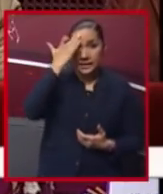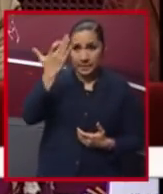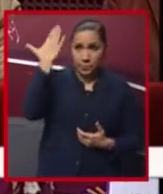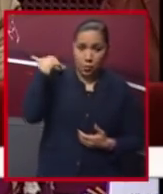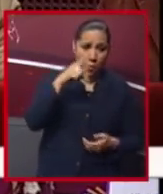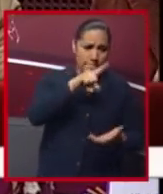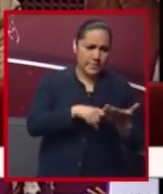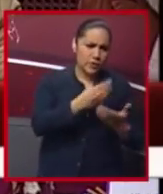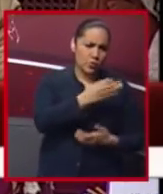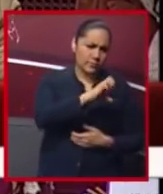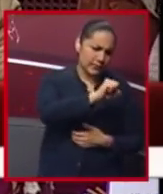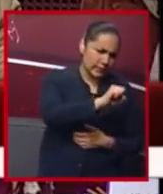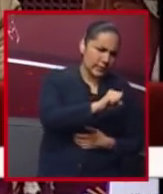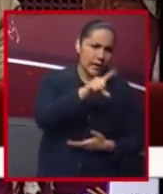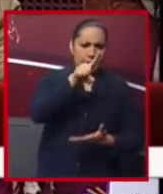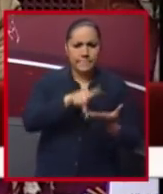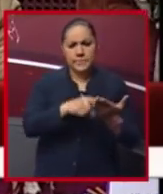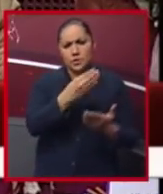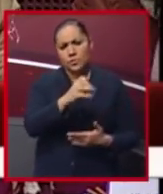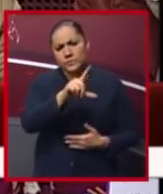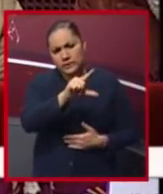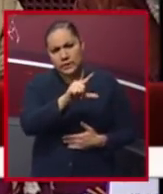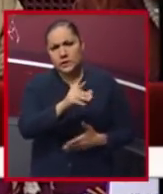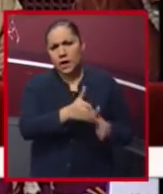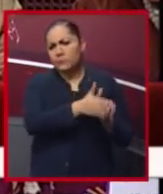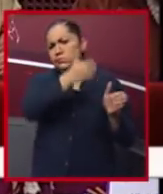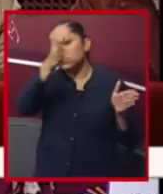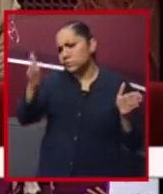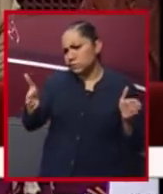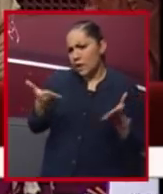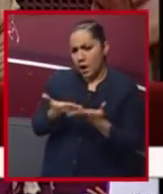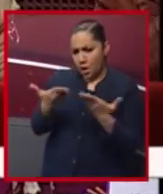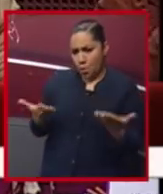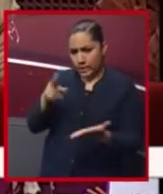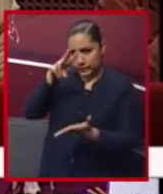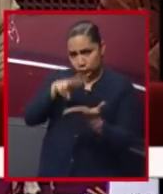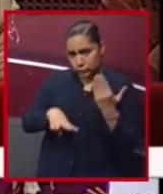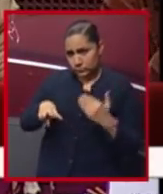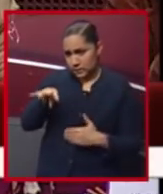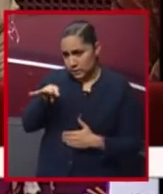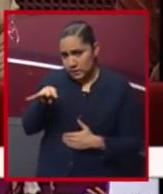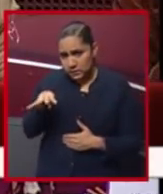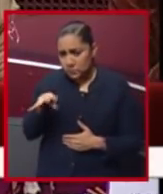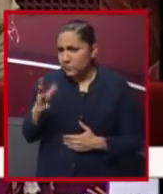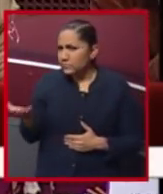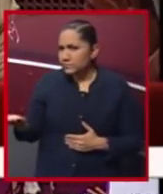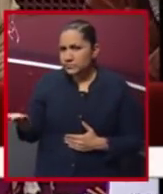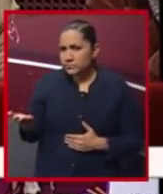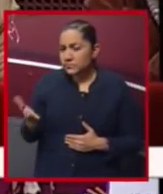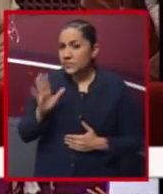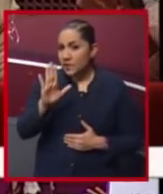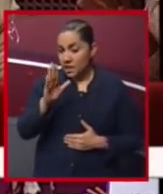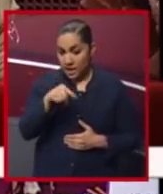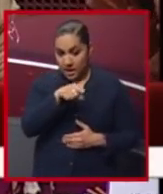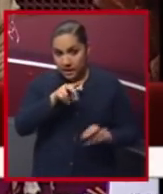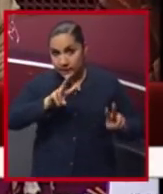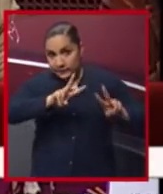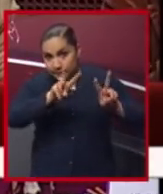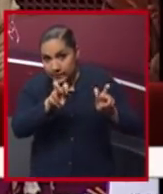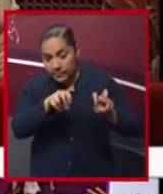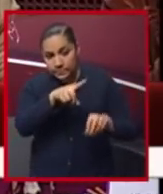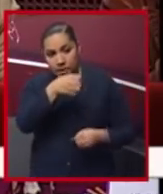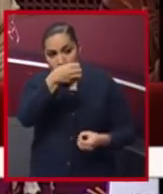actuales. La justicia y el referente de justicia tiene que ver mucho con